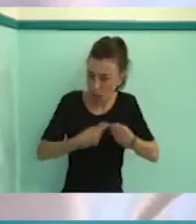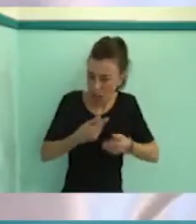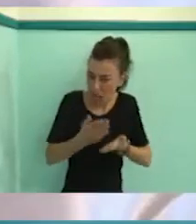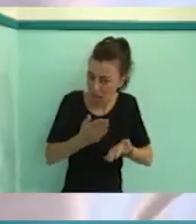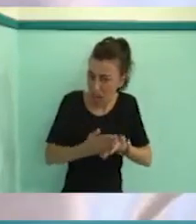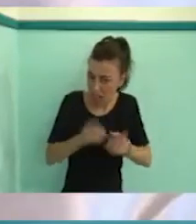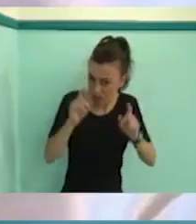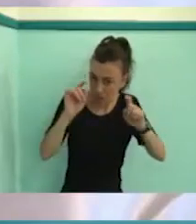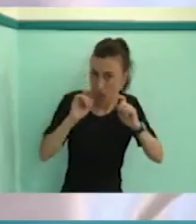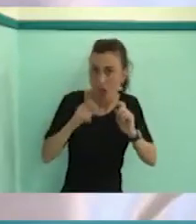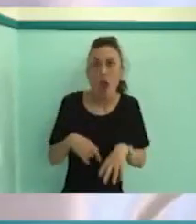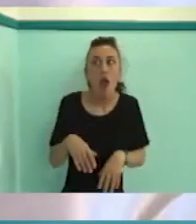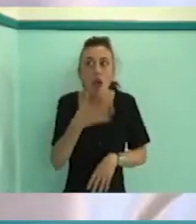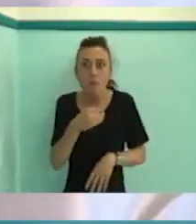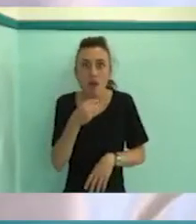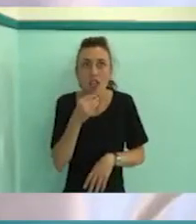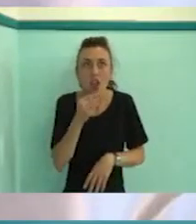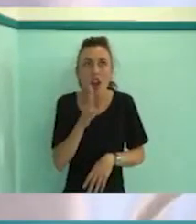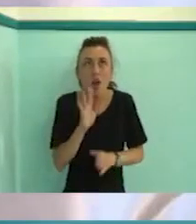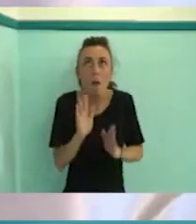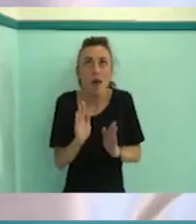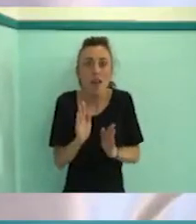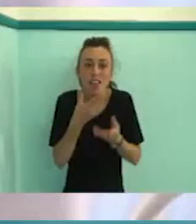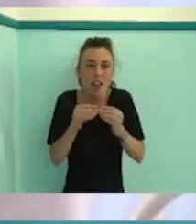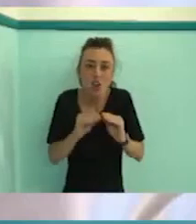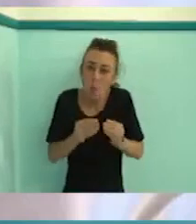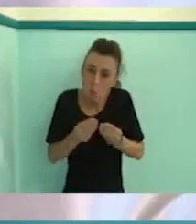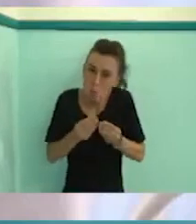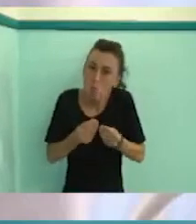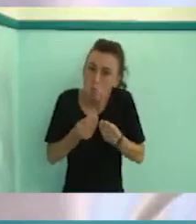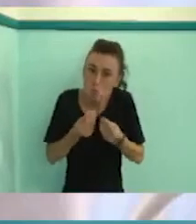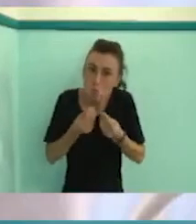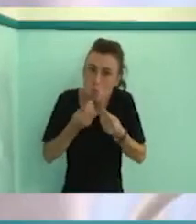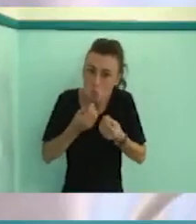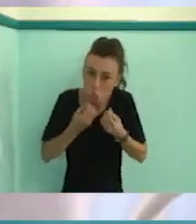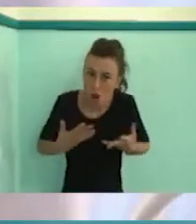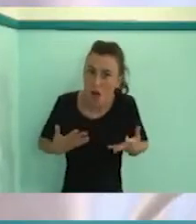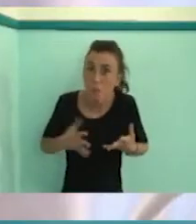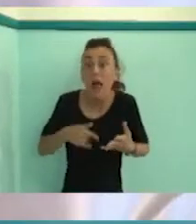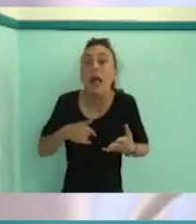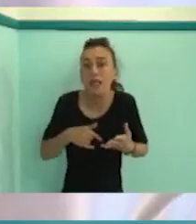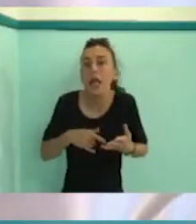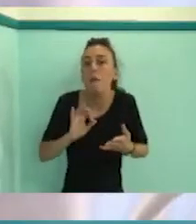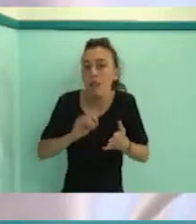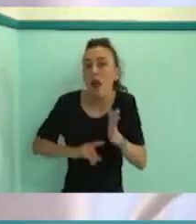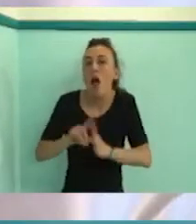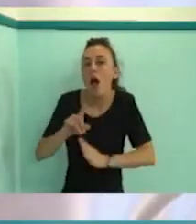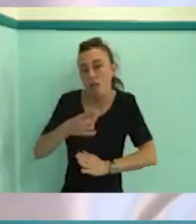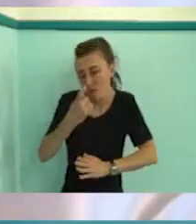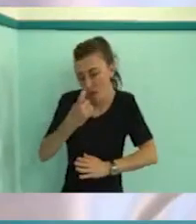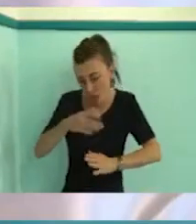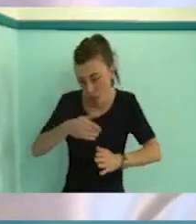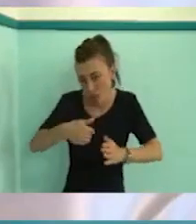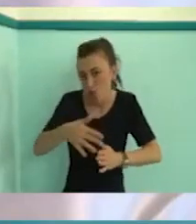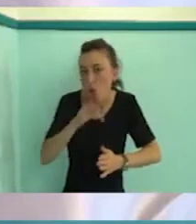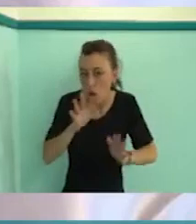estamos como en esa parte buena de la historia pero sí evidentemente queda mucho por avanzar pero que no nos perdamos en el el foco de eso que